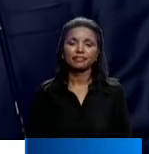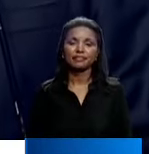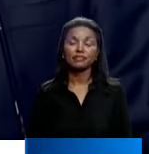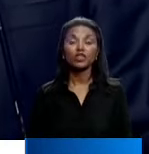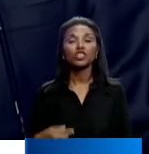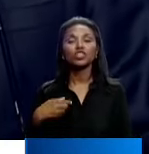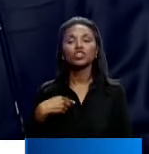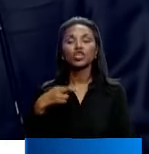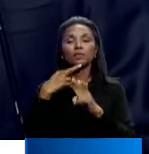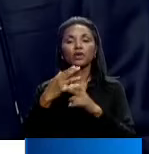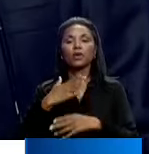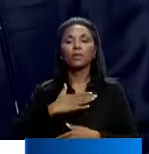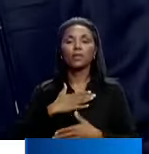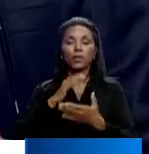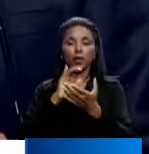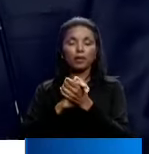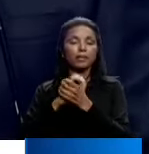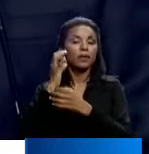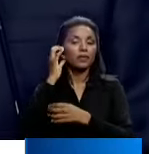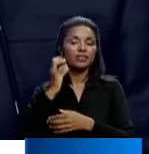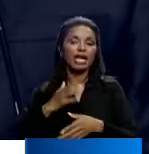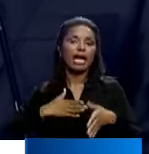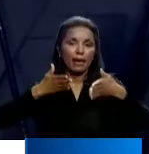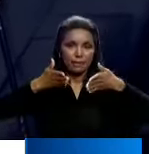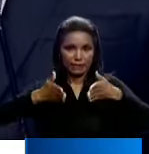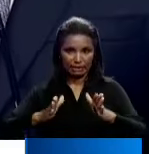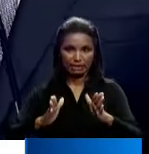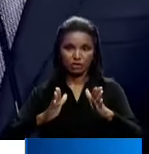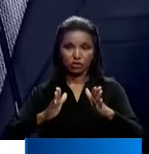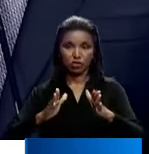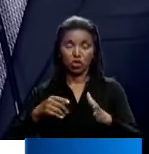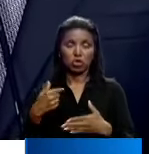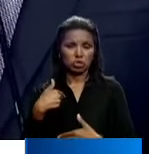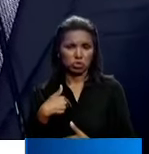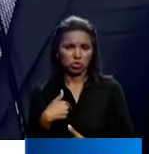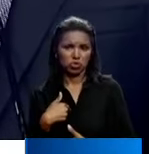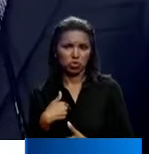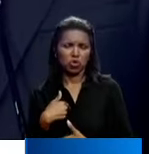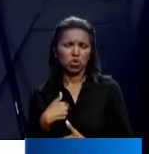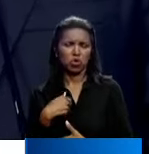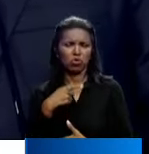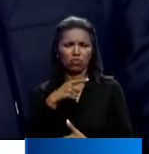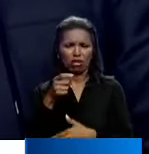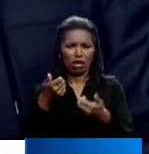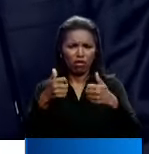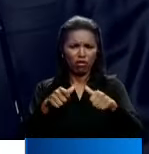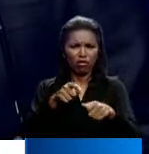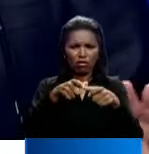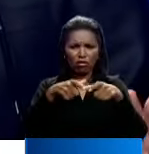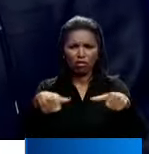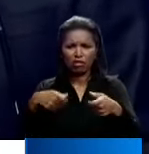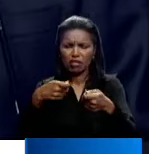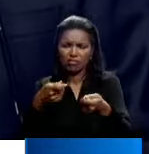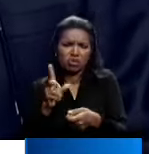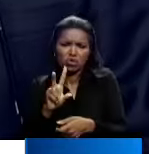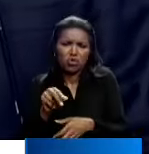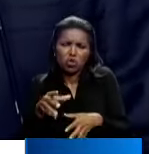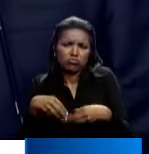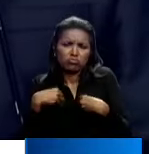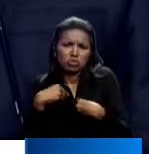mi esposa y por mis hijos. Y claramente estoy en contra de la manera que se han venido otorgando las becas en este país. Pero fuera el